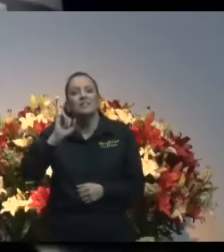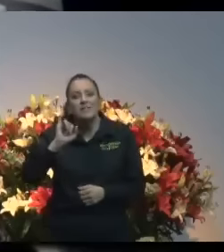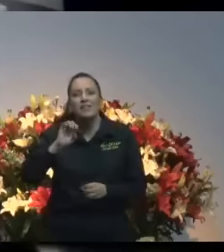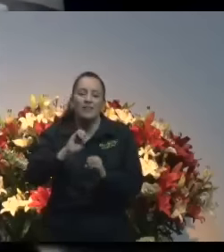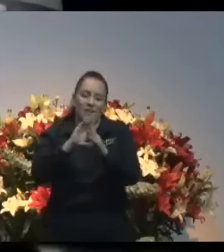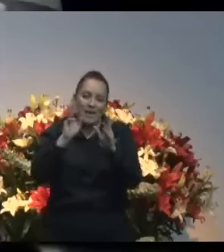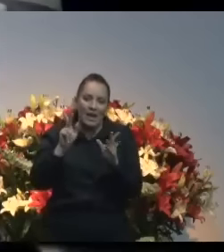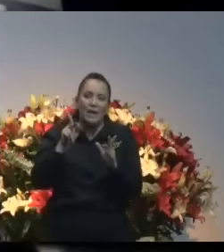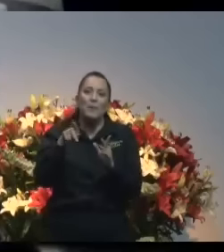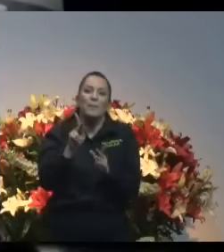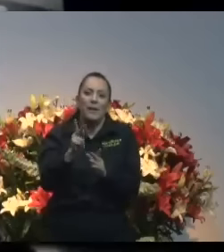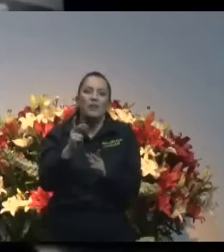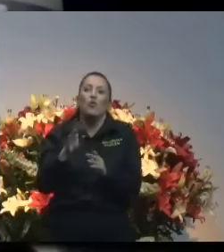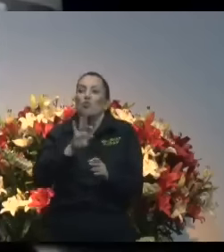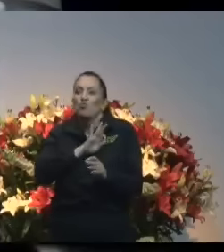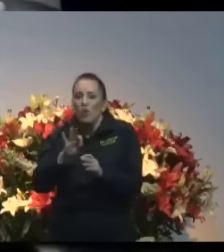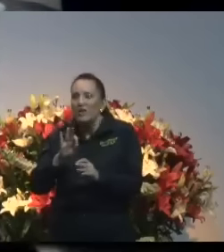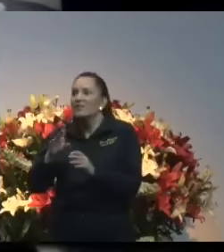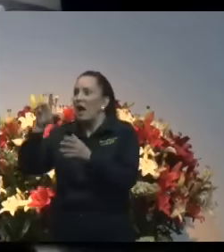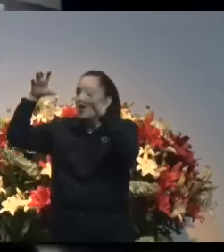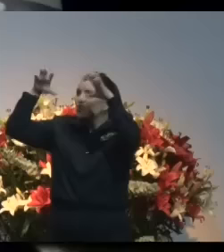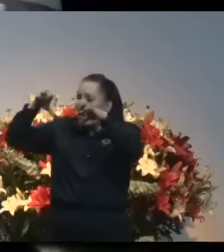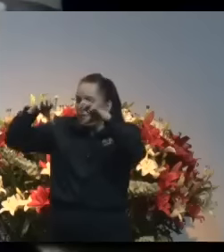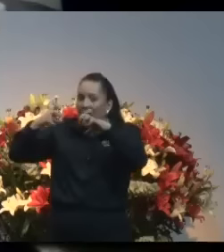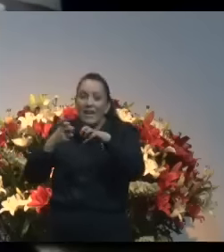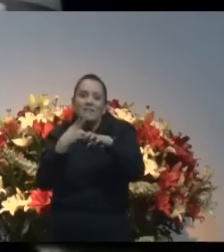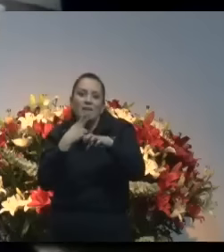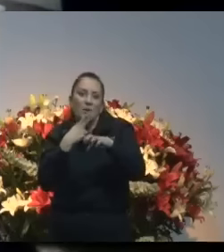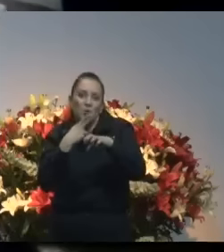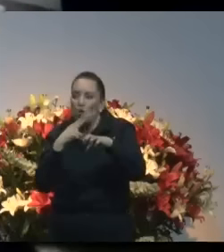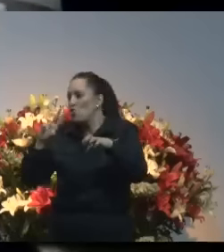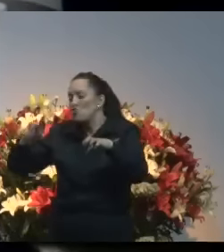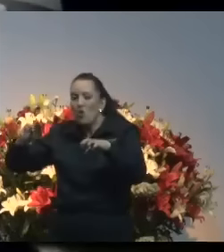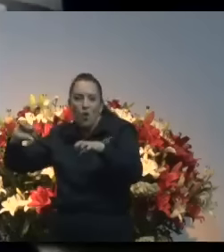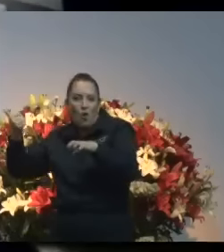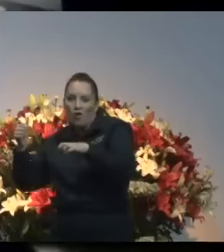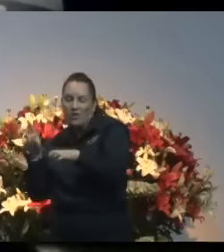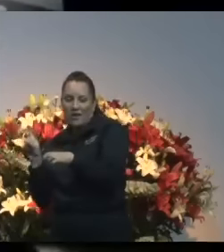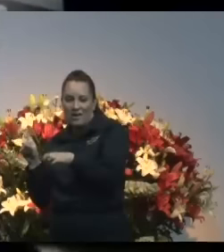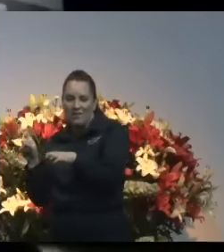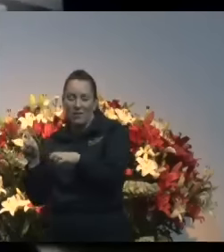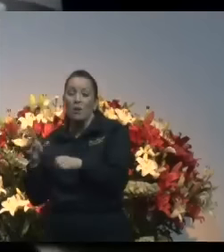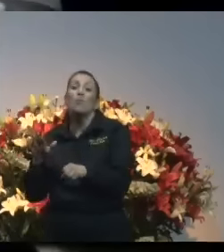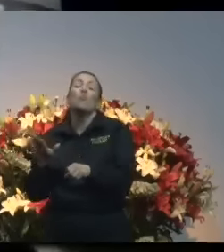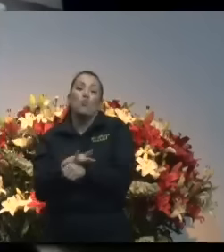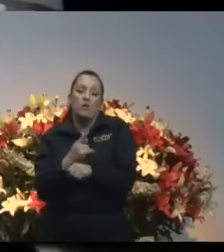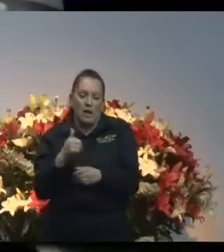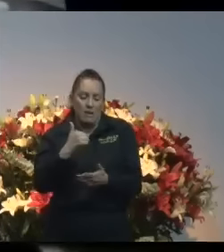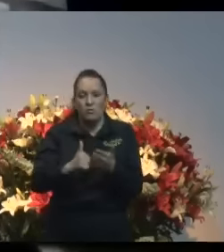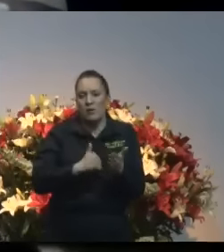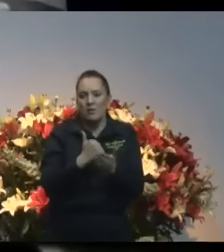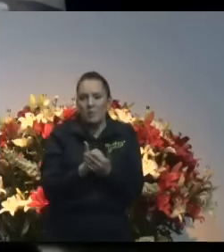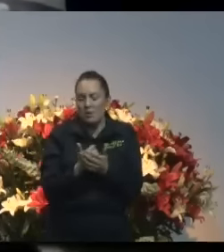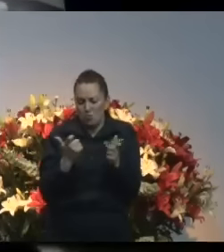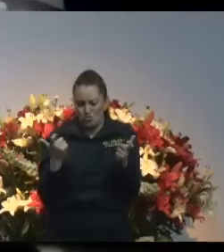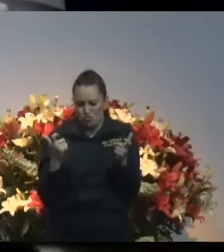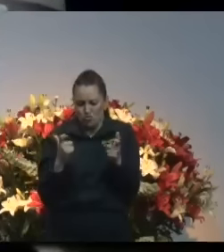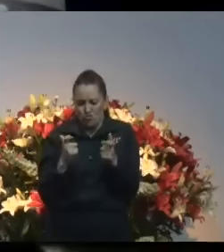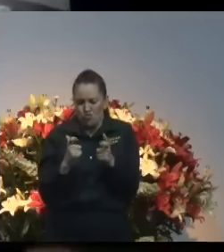poco la explotación del acuífero. Los pozos de la Ciudad de México están prácticamente agotados. Entonces, ahí